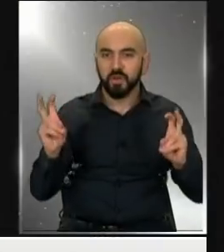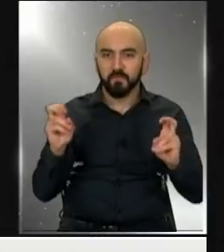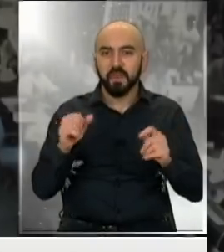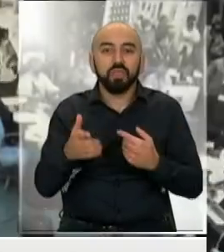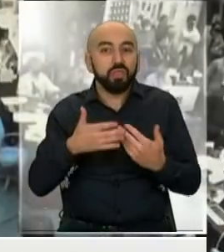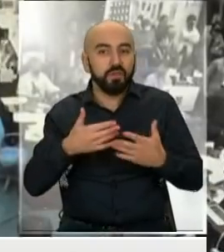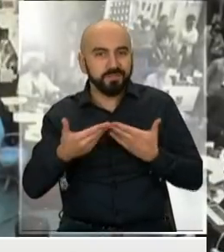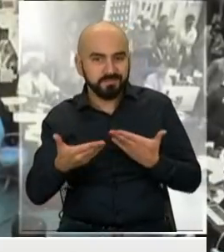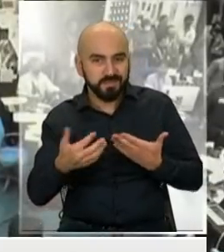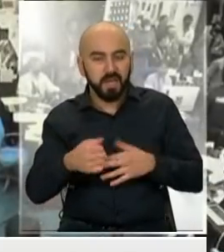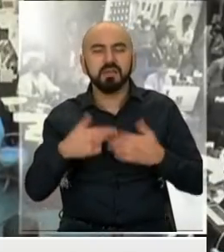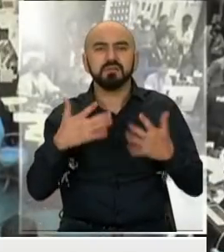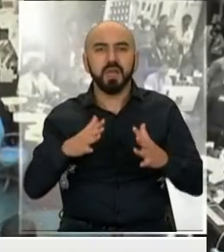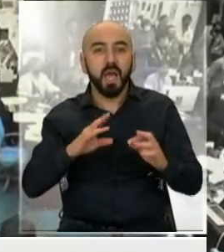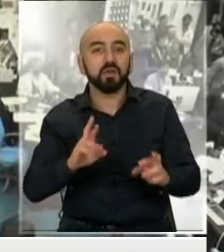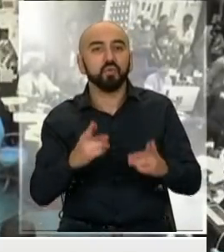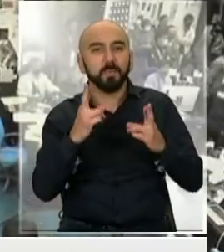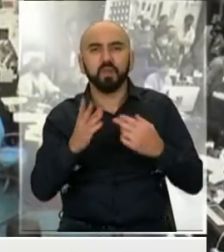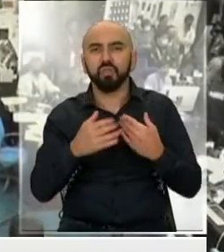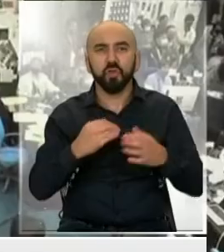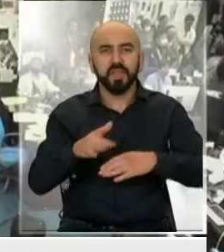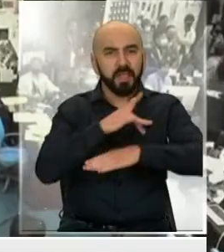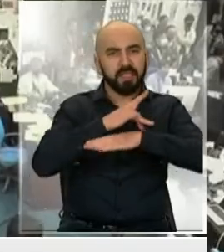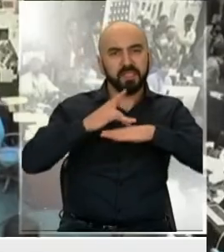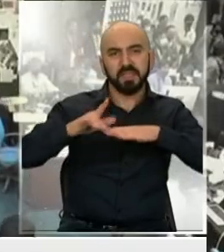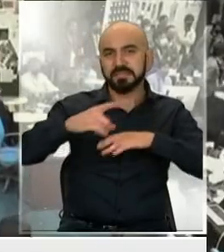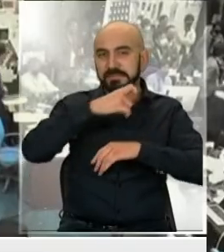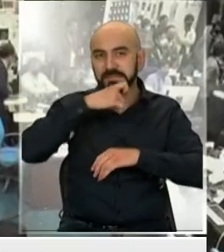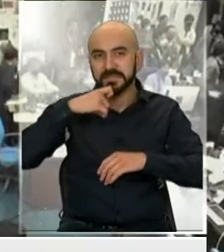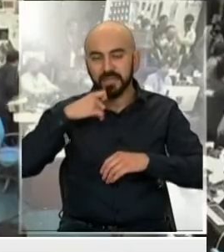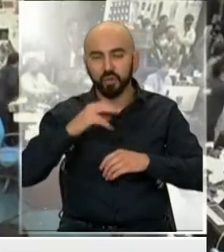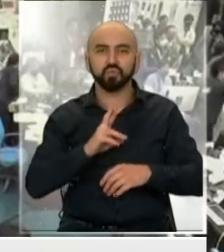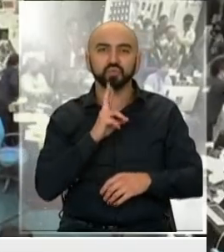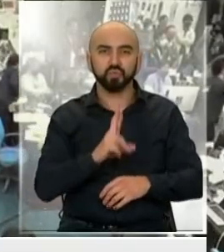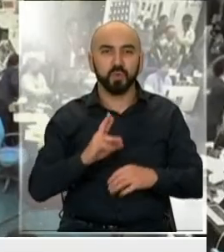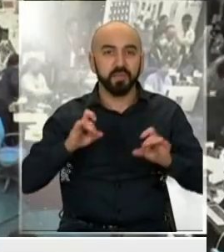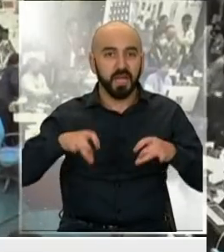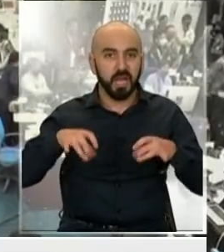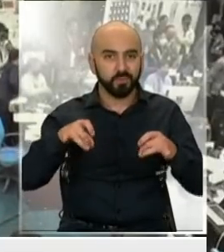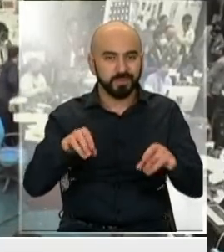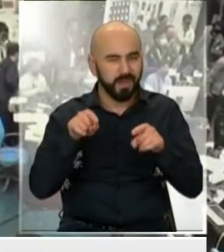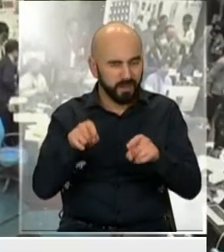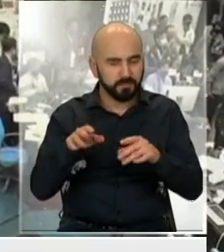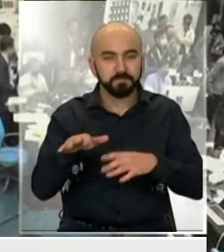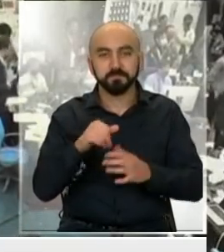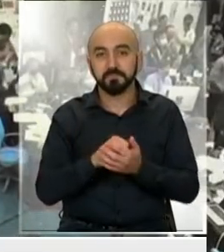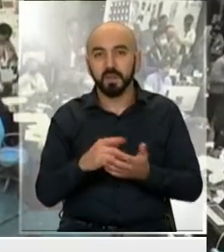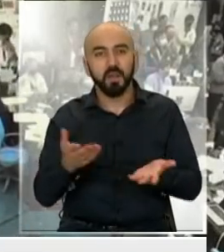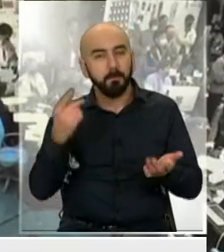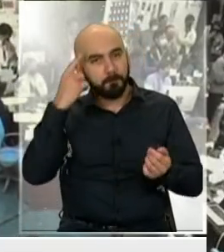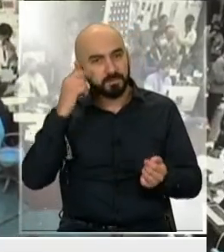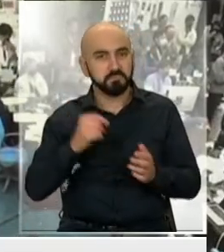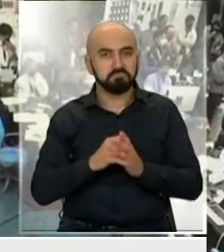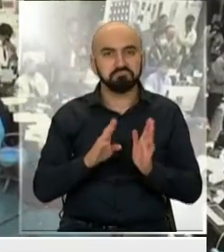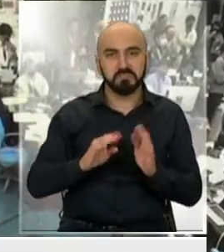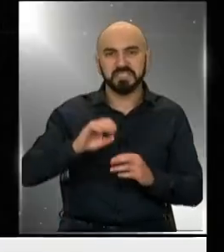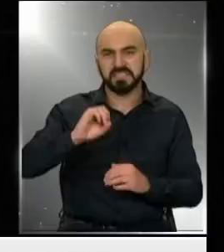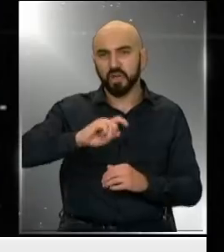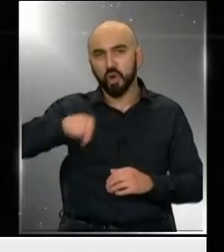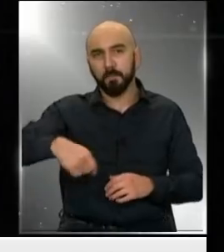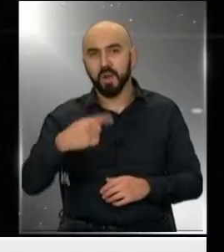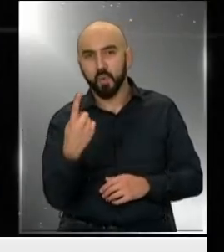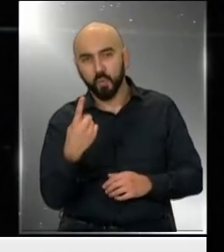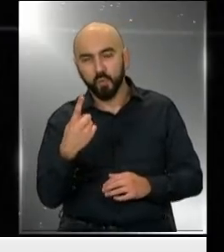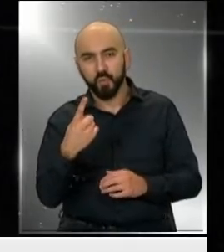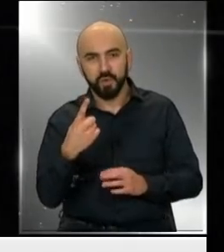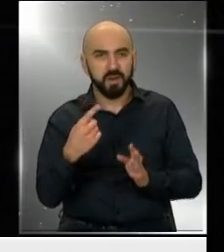posición. Fue recuperada en el desierto del sur de Australia. Los expertos esperan que las muestras, un máximo de 0,1 gramos